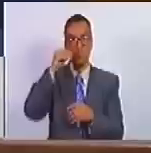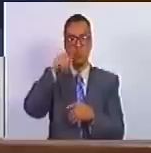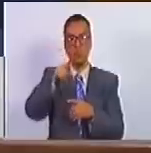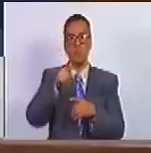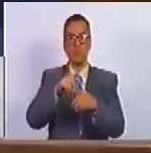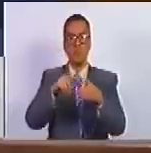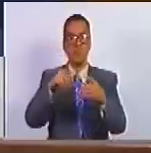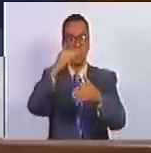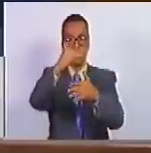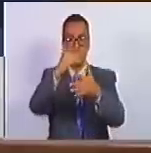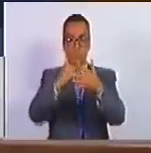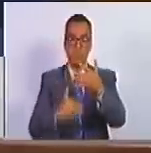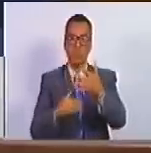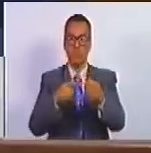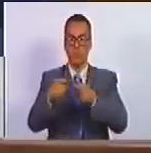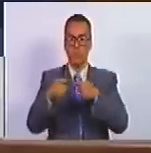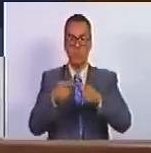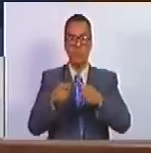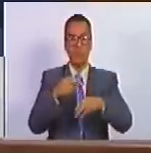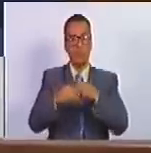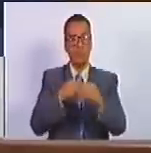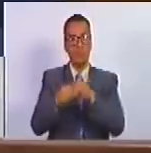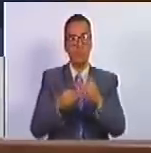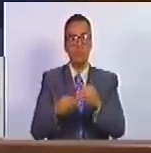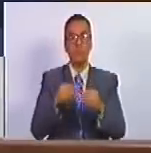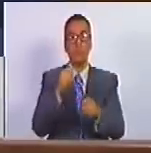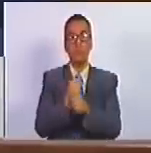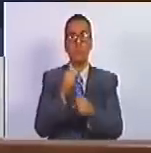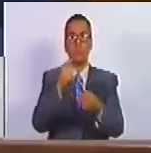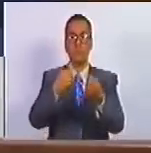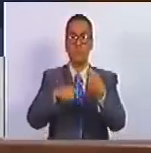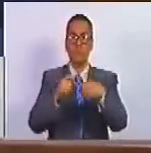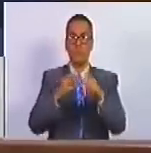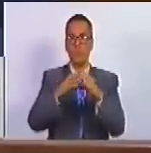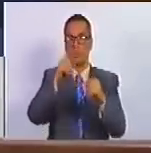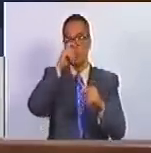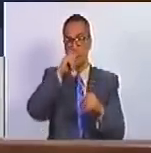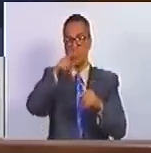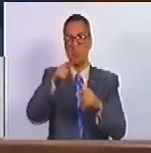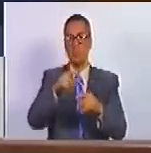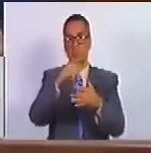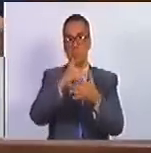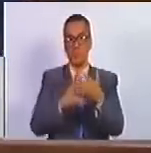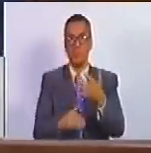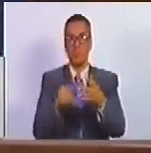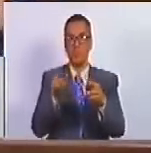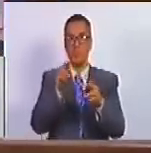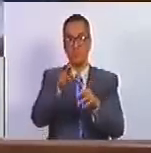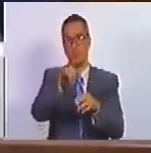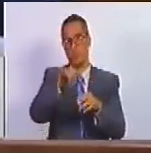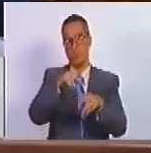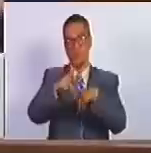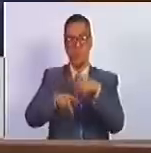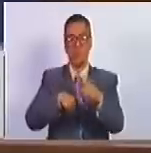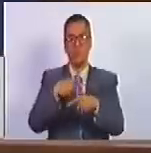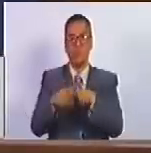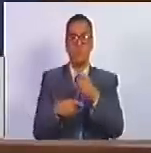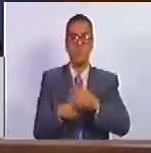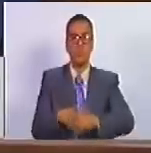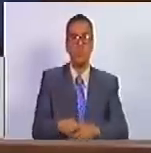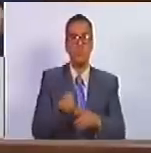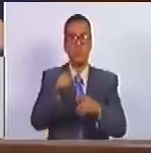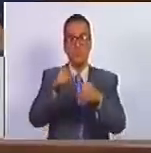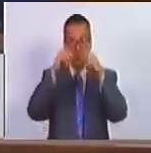tipo o clase de actividad económica y el volumen de ventas anuales, y se regirá por un mismo procedimiento para